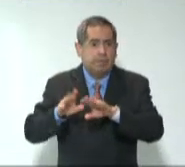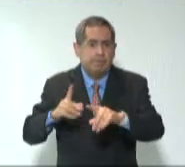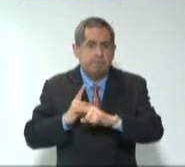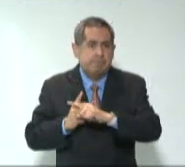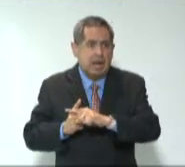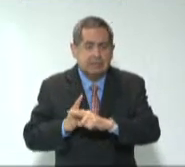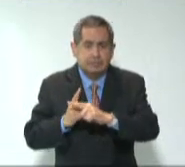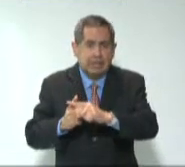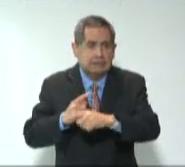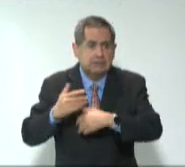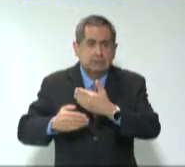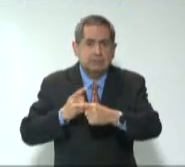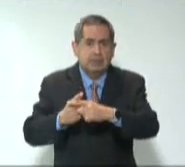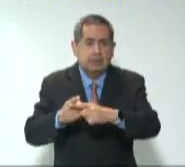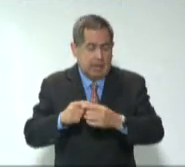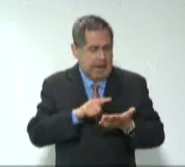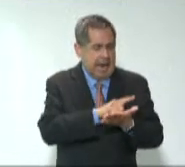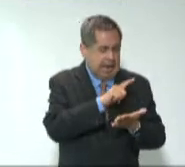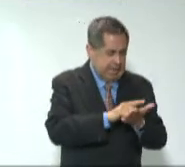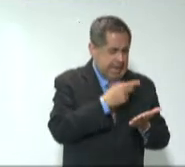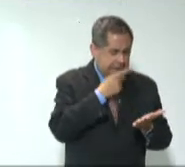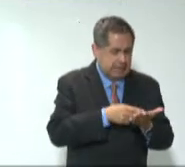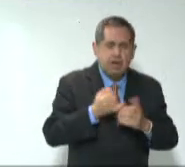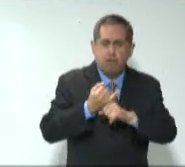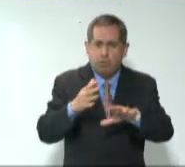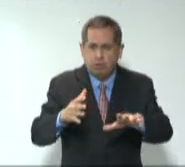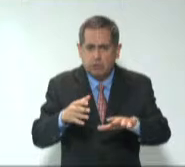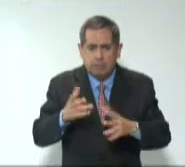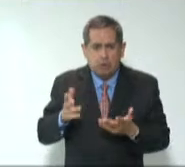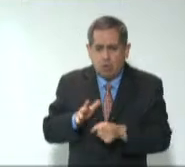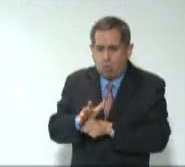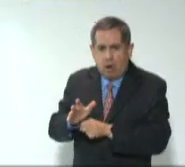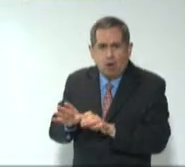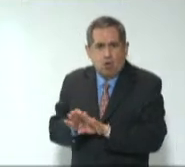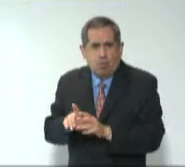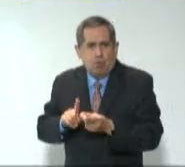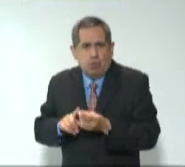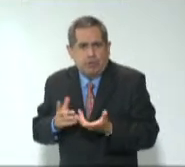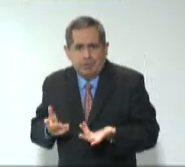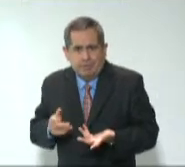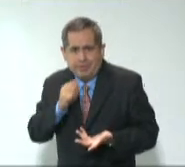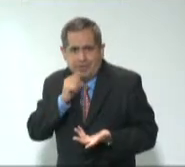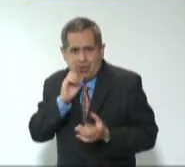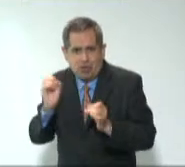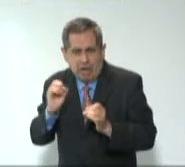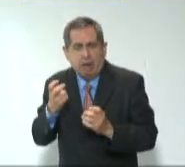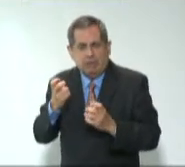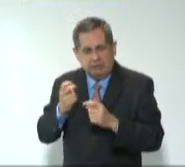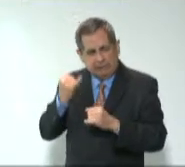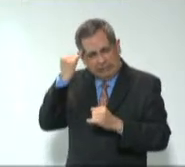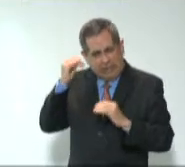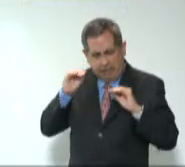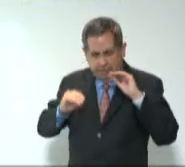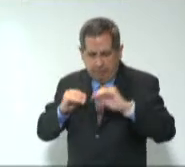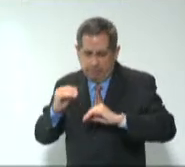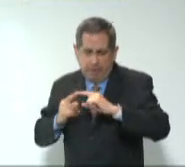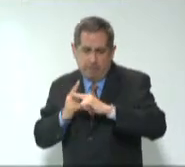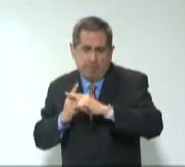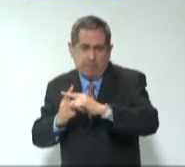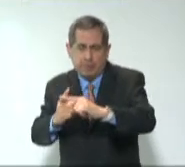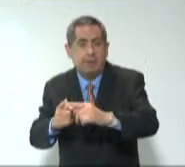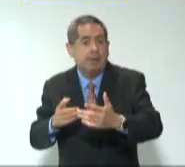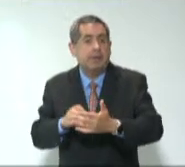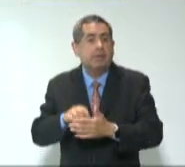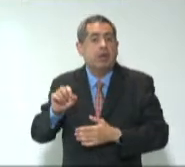desarrollarla pero no dice cómo ni cuánto ni etcétera y aquí por ejemplo de los sitios que linay ha